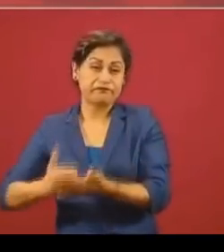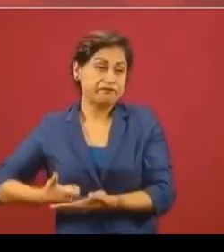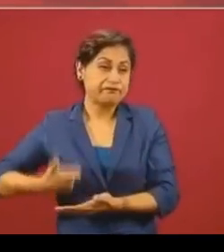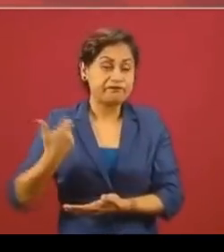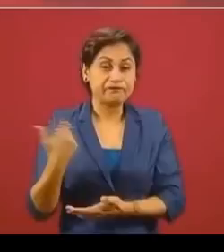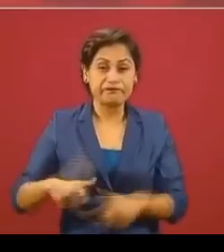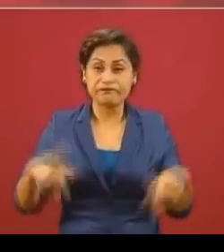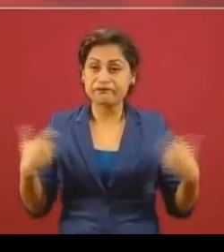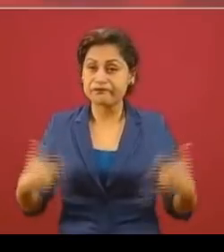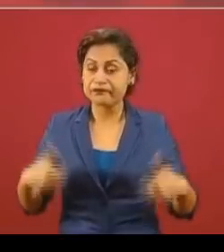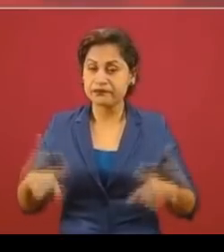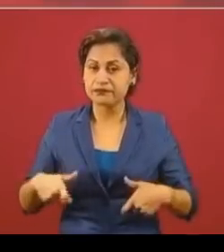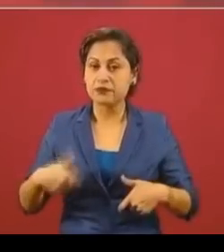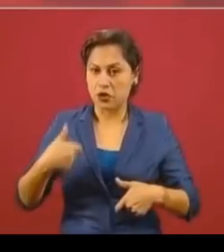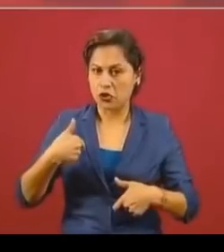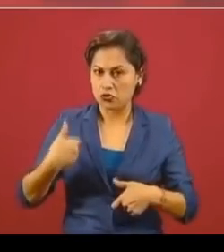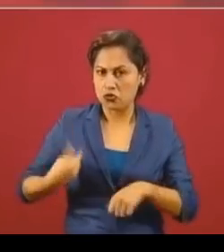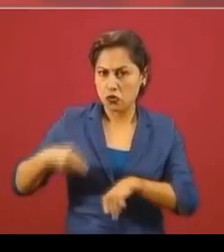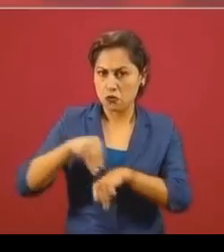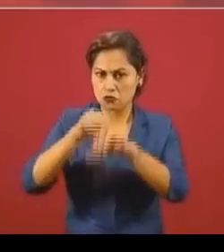Puse el ejemplo en el ensayo de lo que sucedió